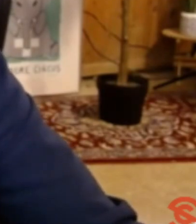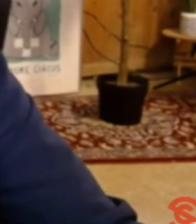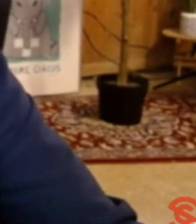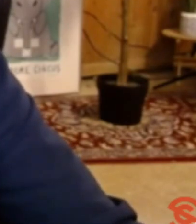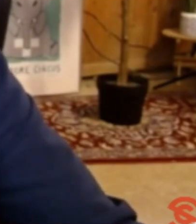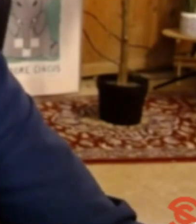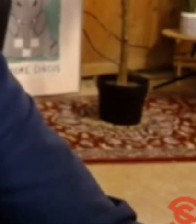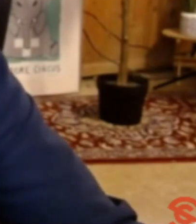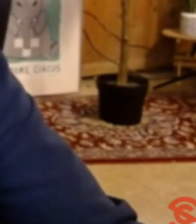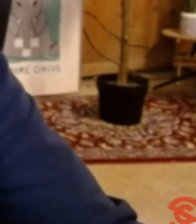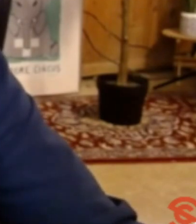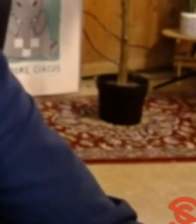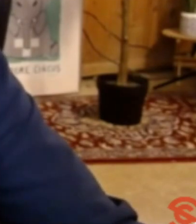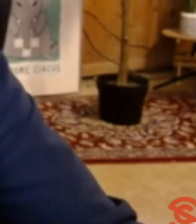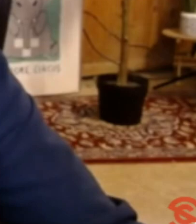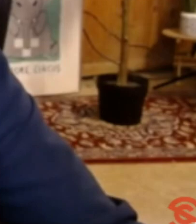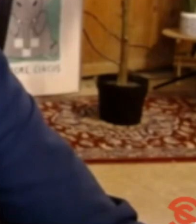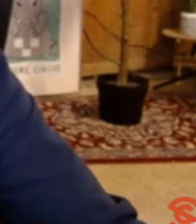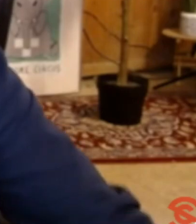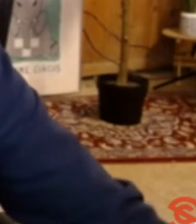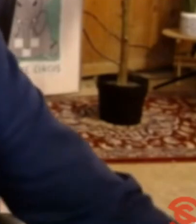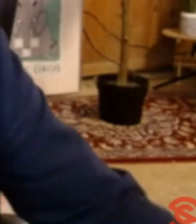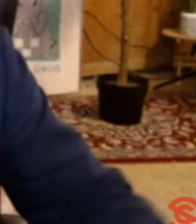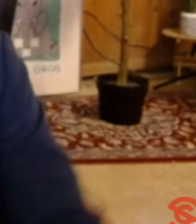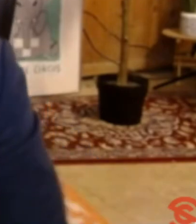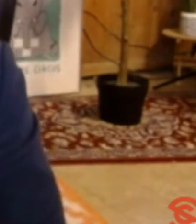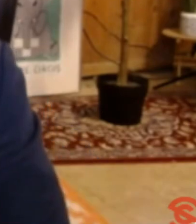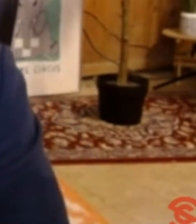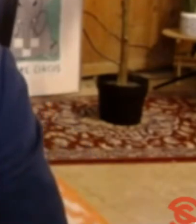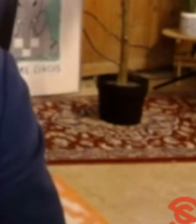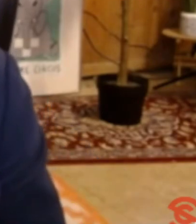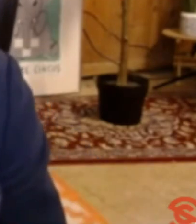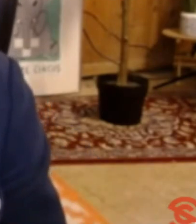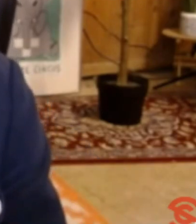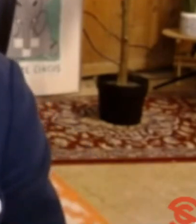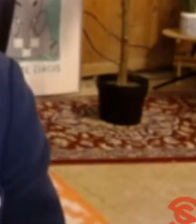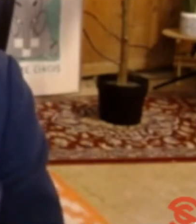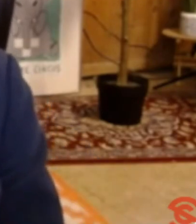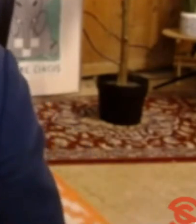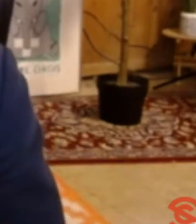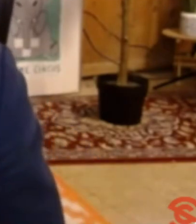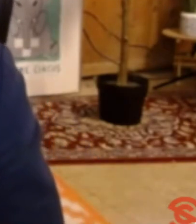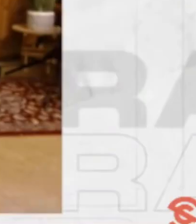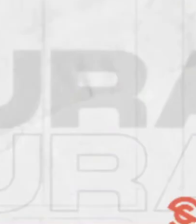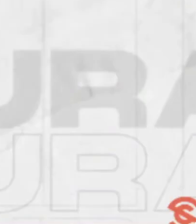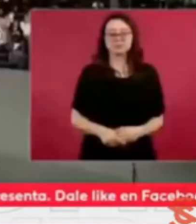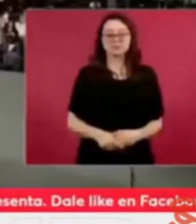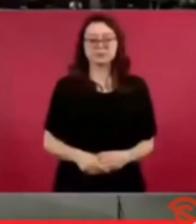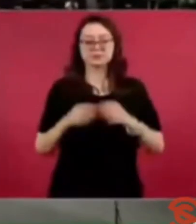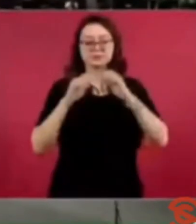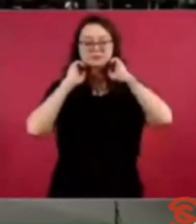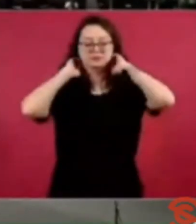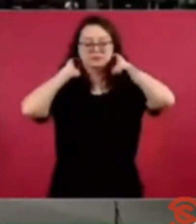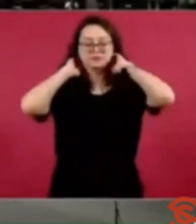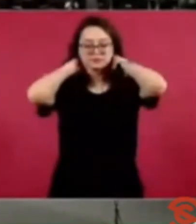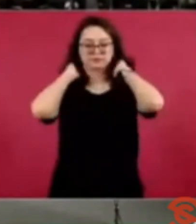porque la gente es la que está contenta y la que defiende en todo caso la Cuarta Transformación.